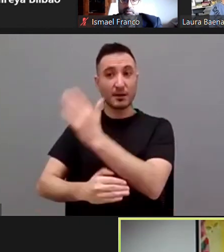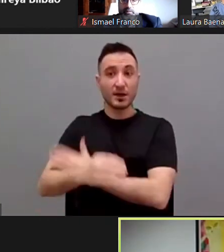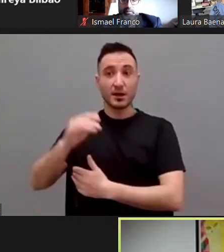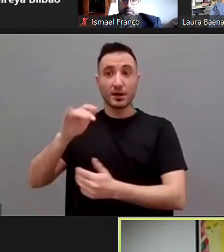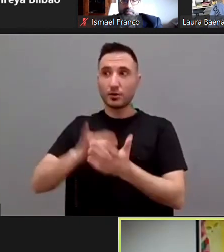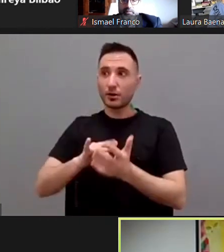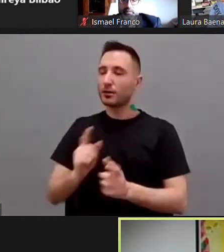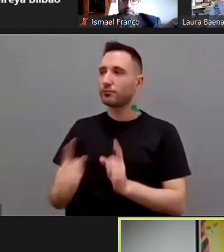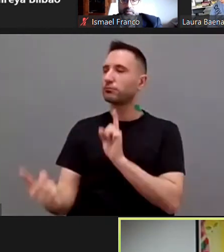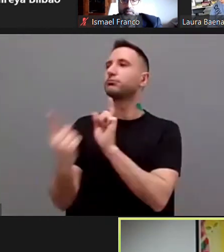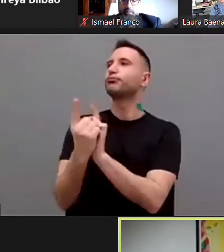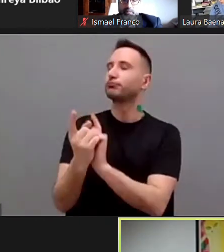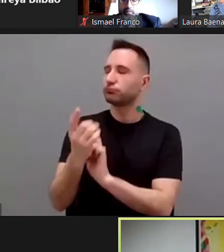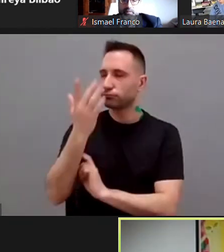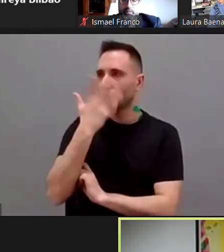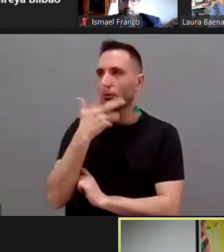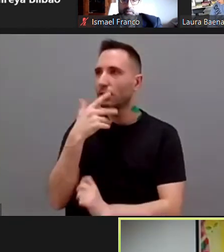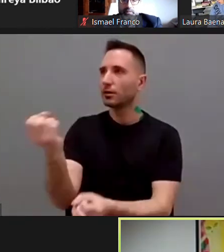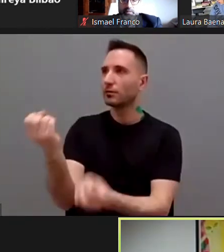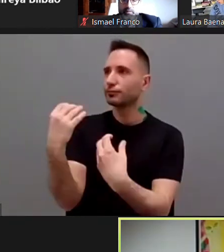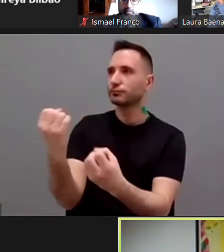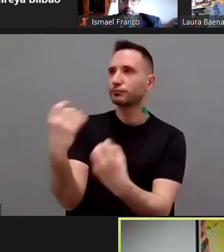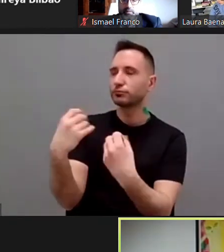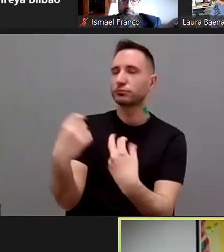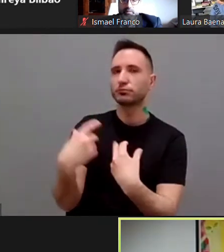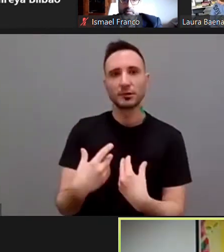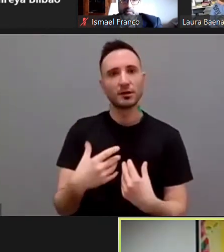conoces, esto de hecho es una de las